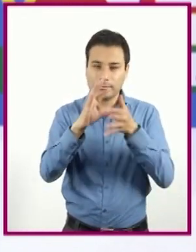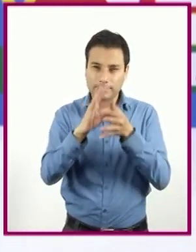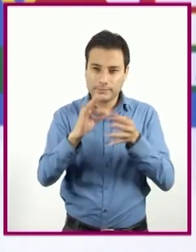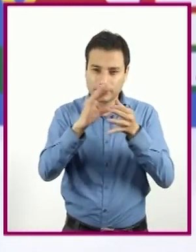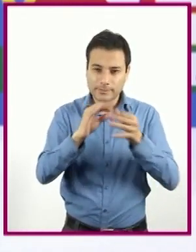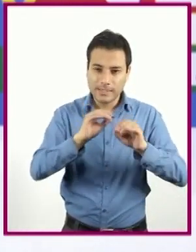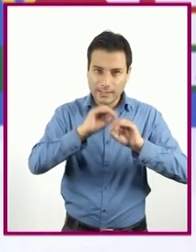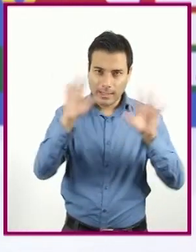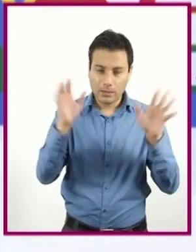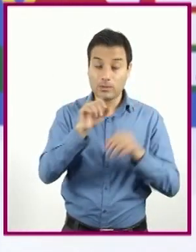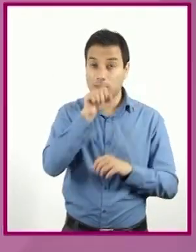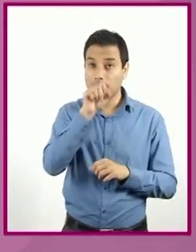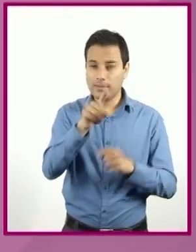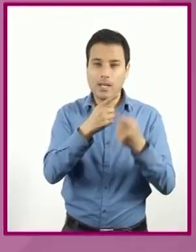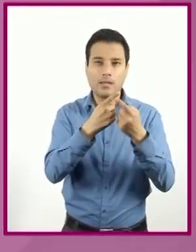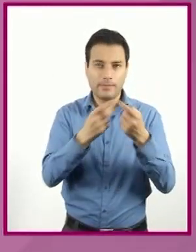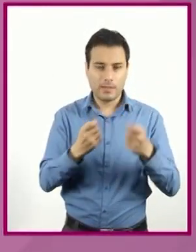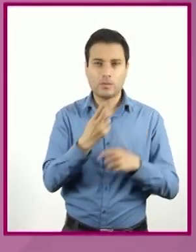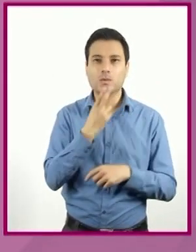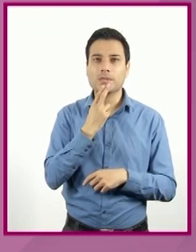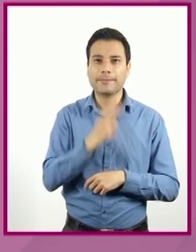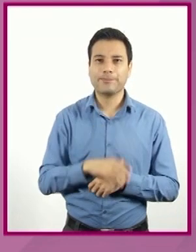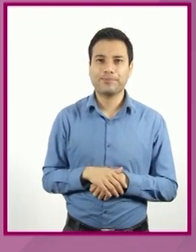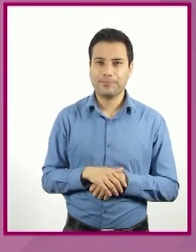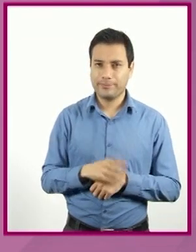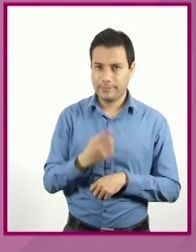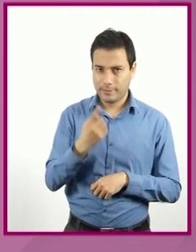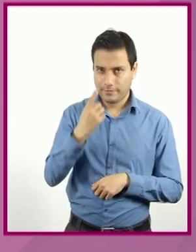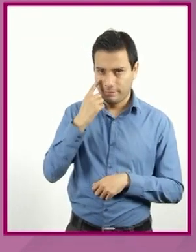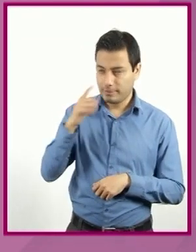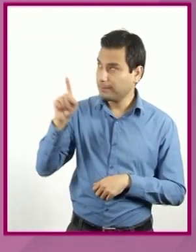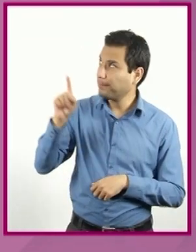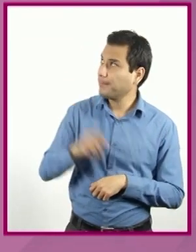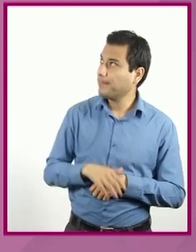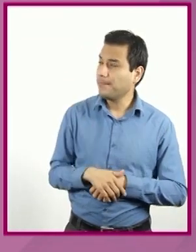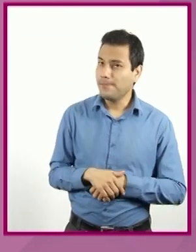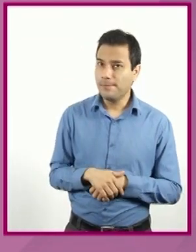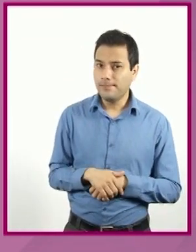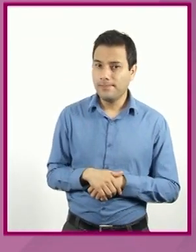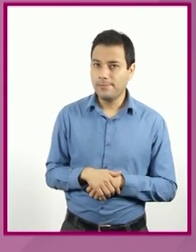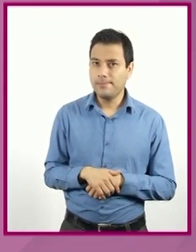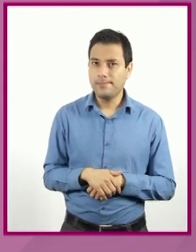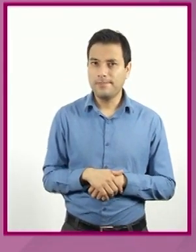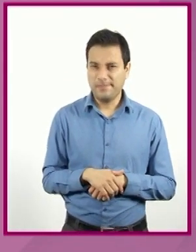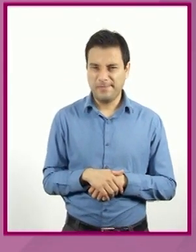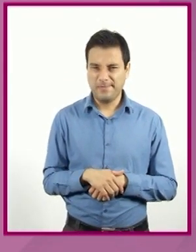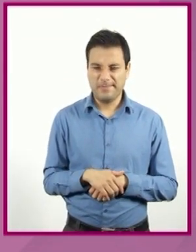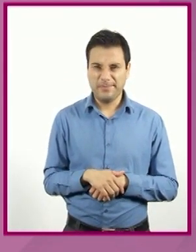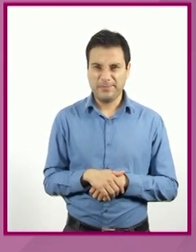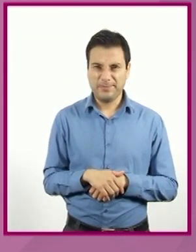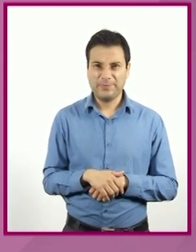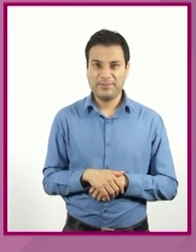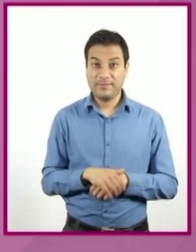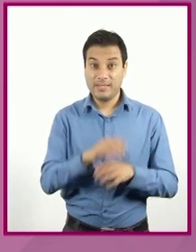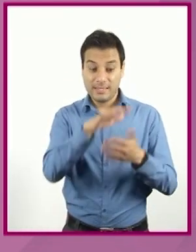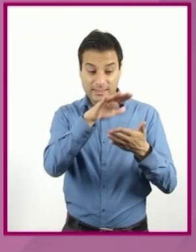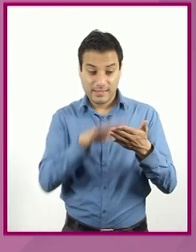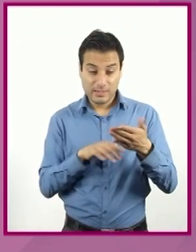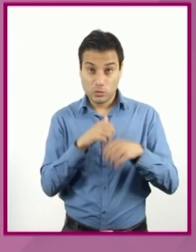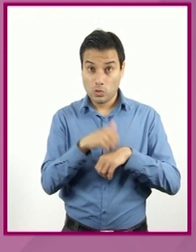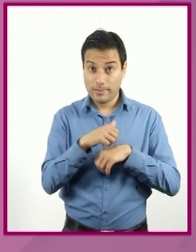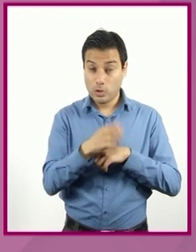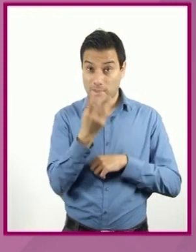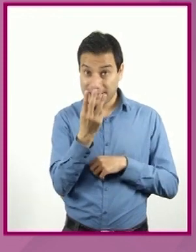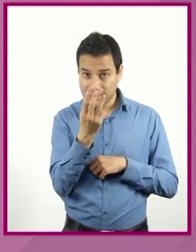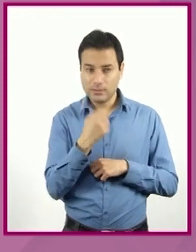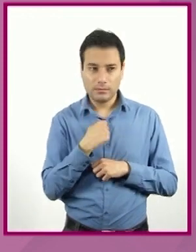usar adverbios. Como pueden observar, se tomó solo lo necesario del texto 3, creando un resumen del